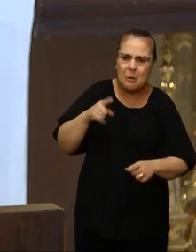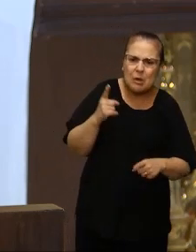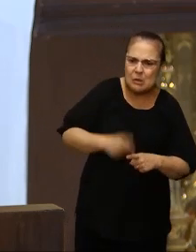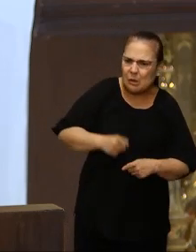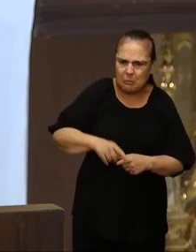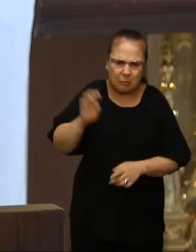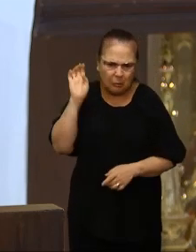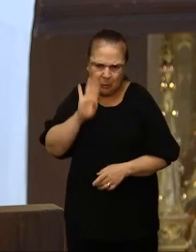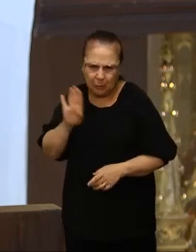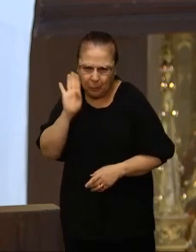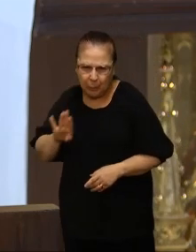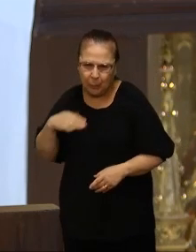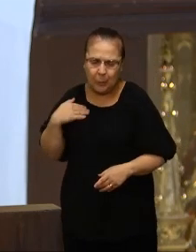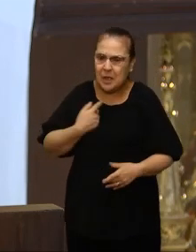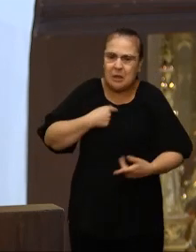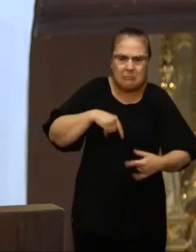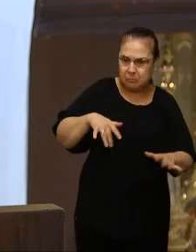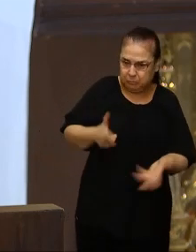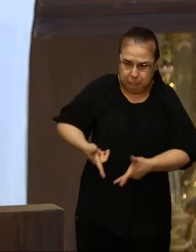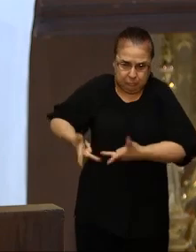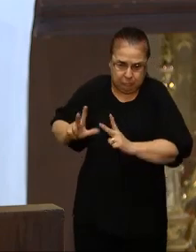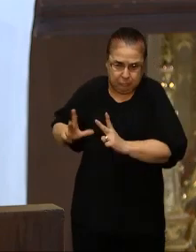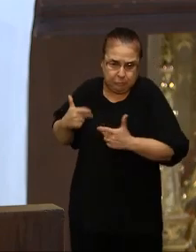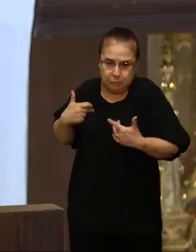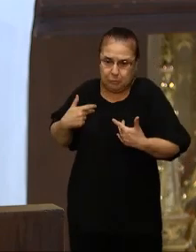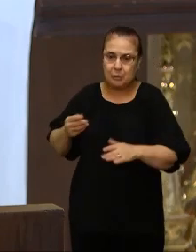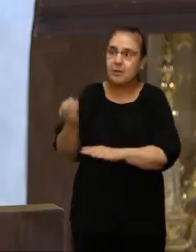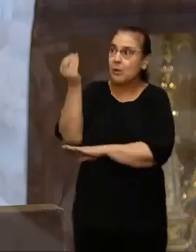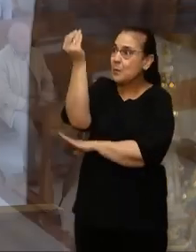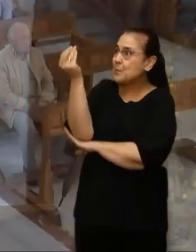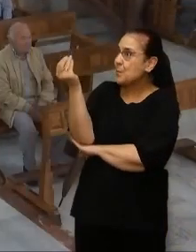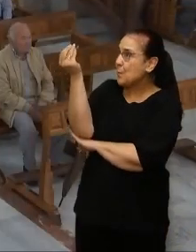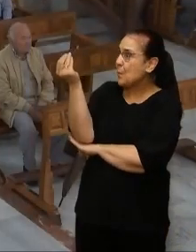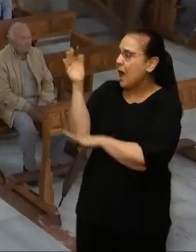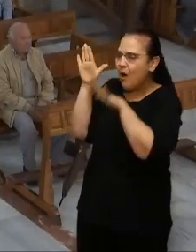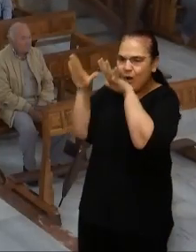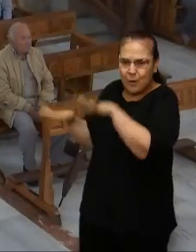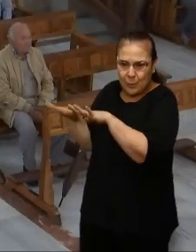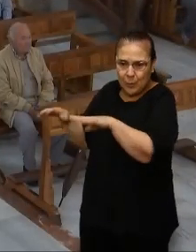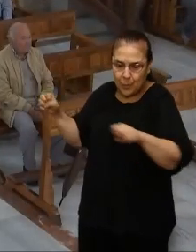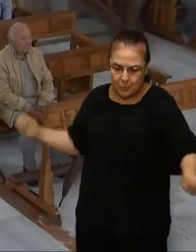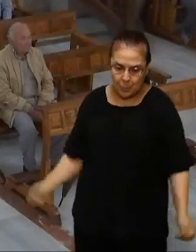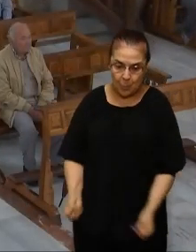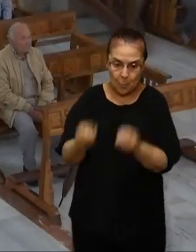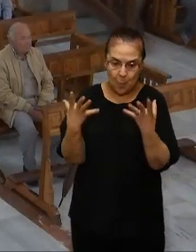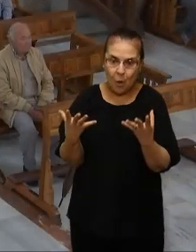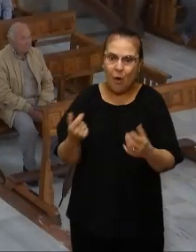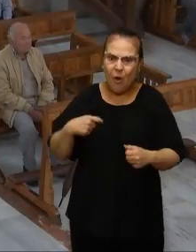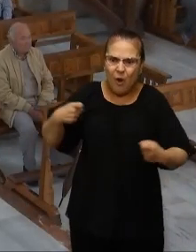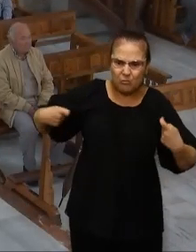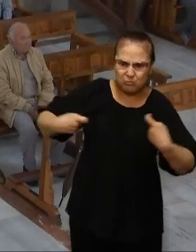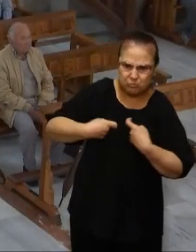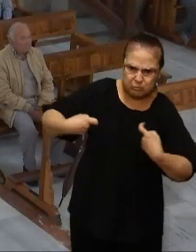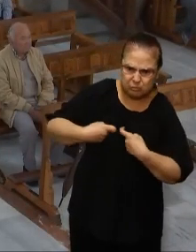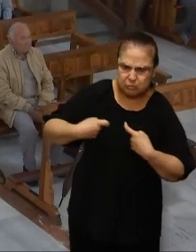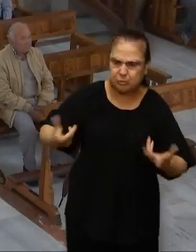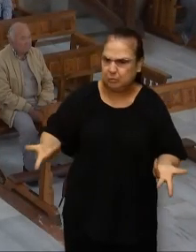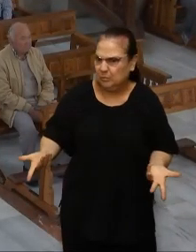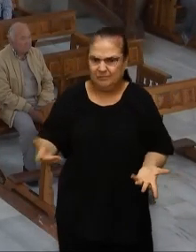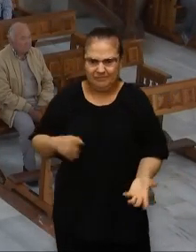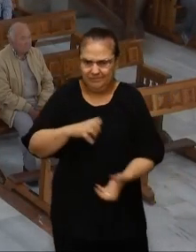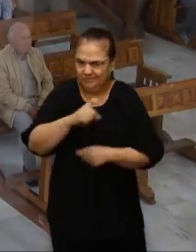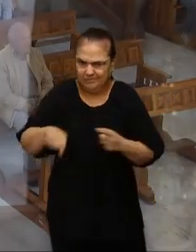fornicación, impureza, libertinaje, idolatría, hechicería, enemistades, discordias,